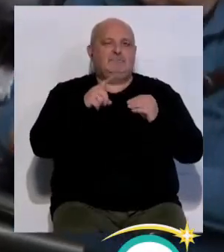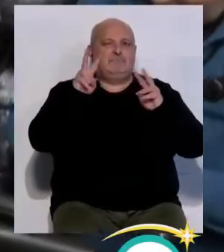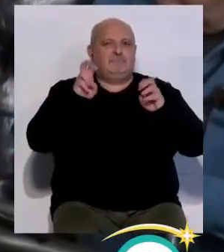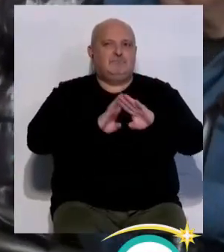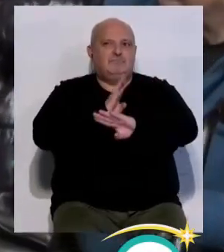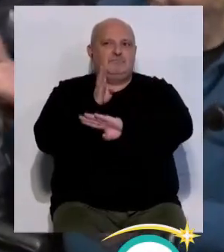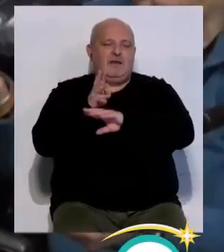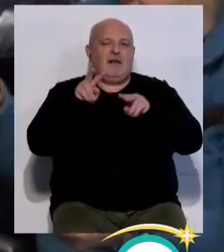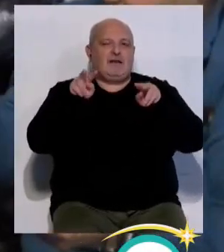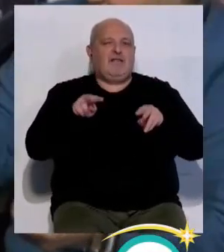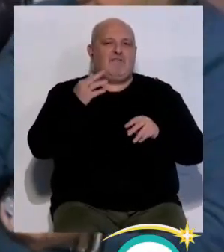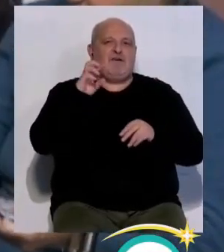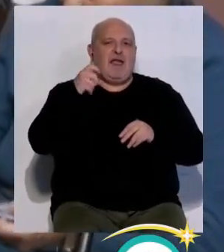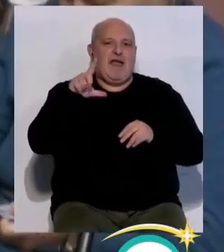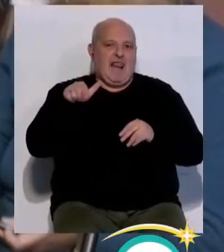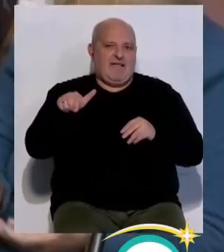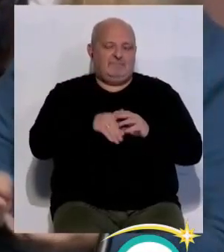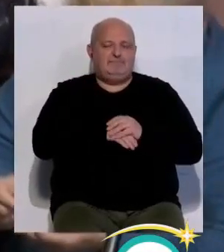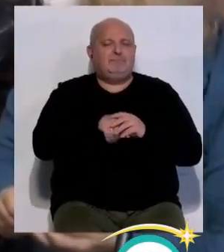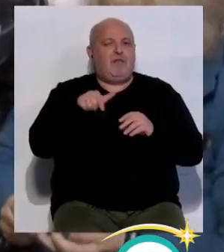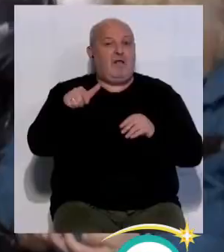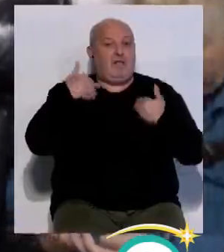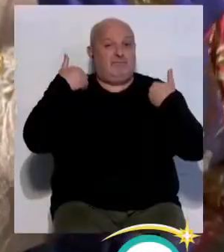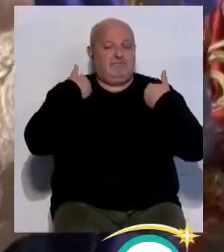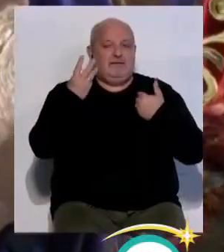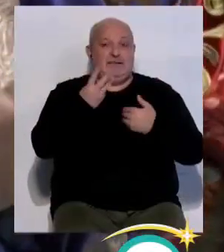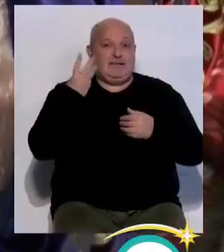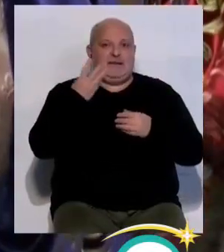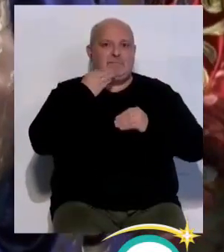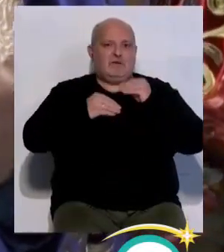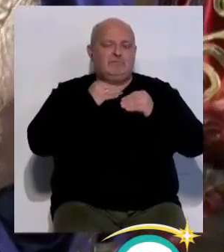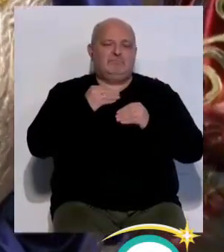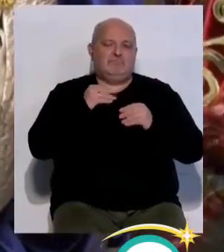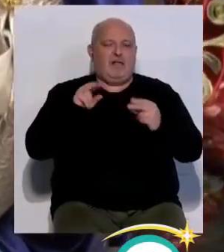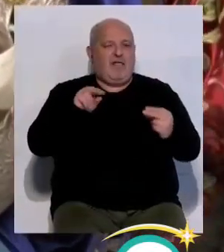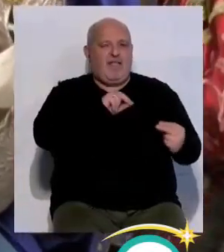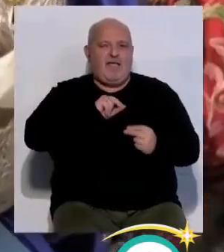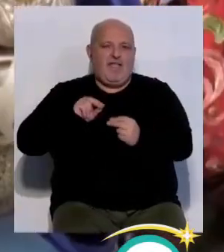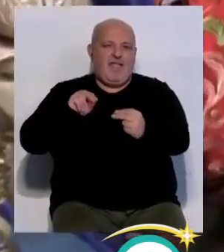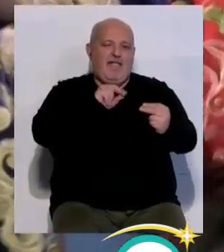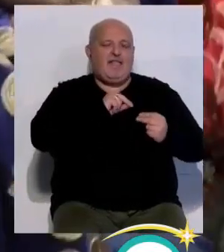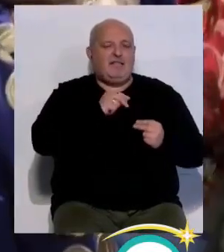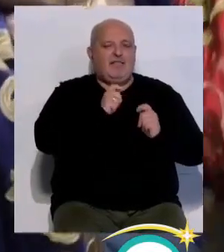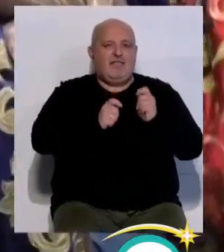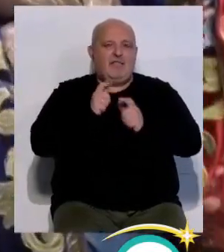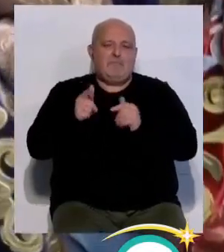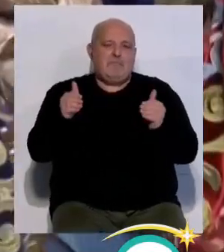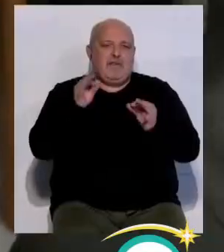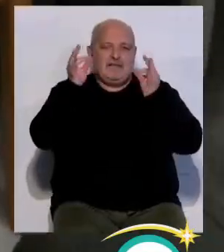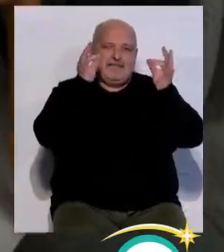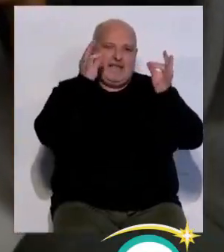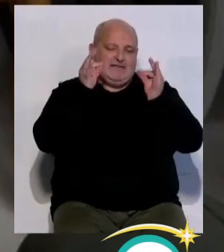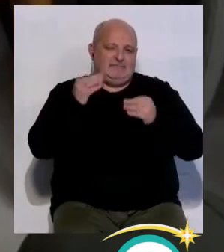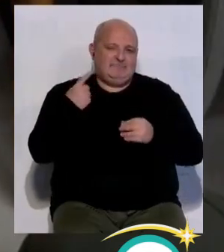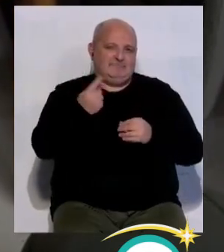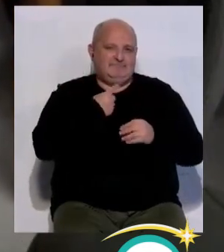de presencia en la residencia Fragela. Allí sus majestades han compartido varios minutos con los mayores, entre entregando además algunos obsequios